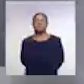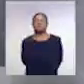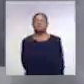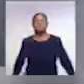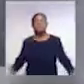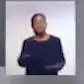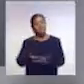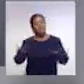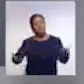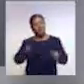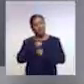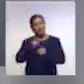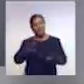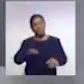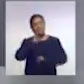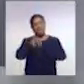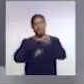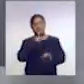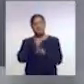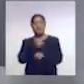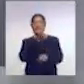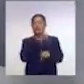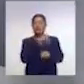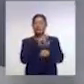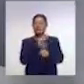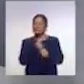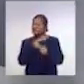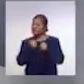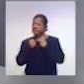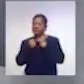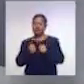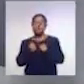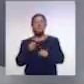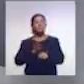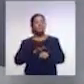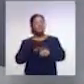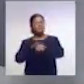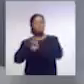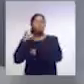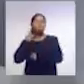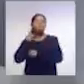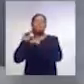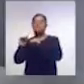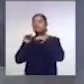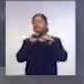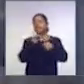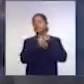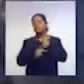Y vamos ahora a la información internacional. Estados Unidos endurece aún más su política migratoria.